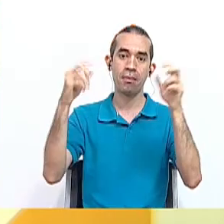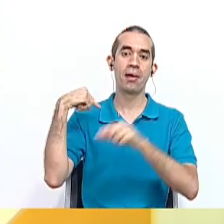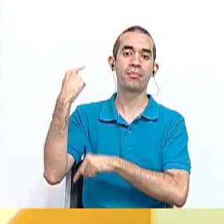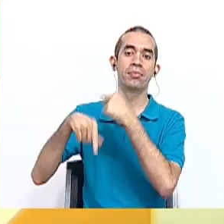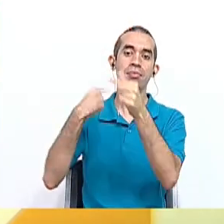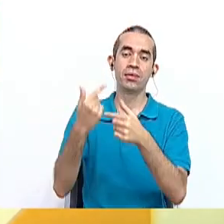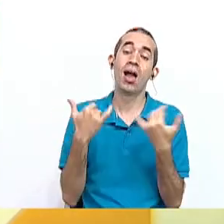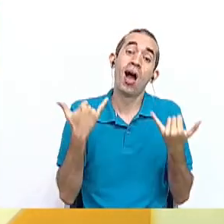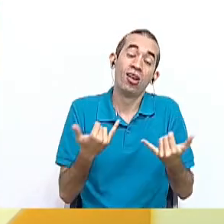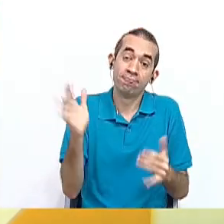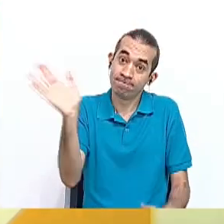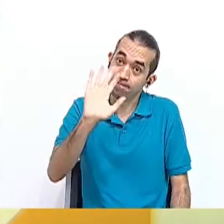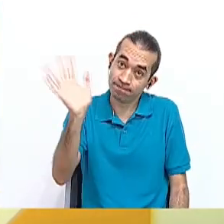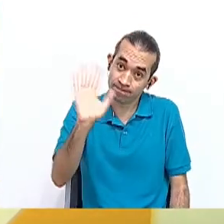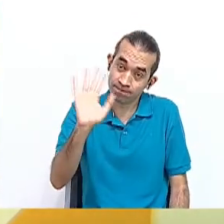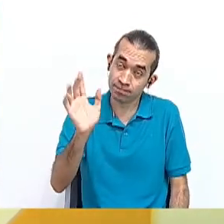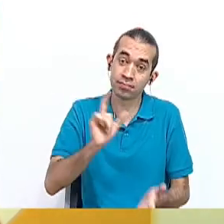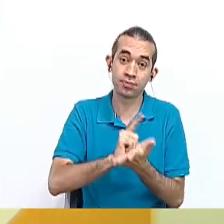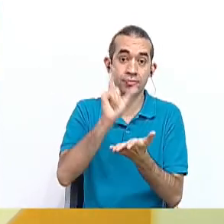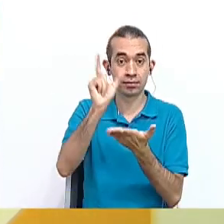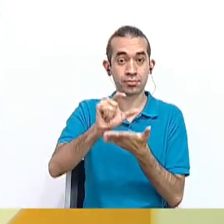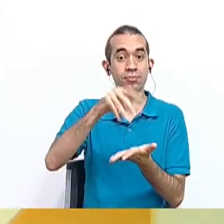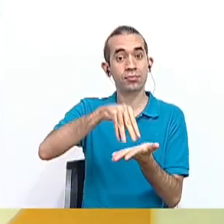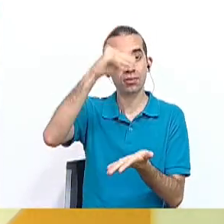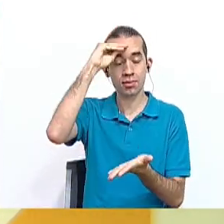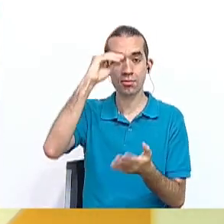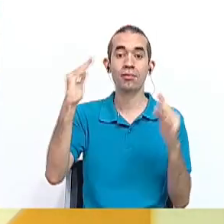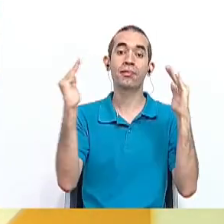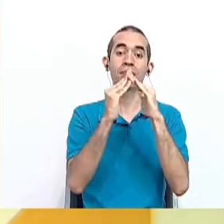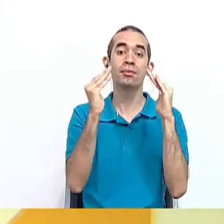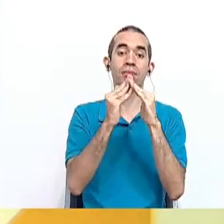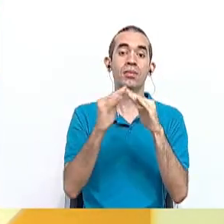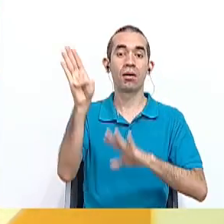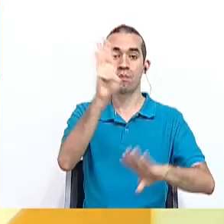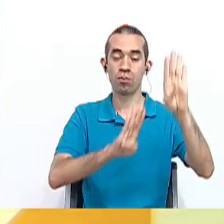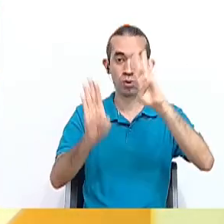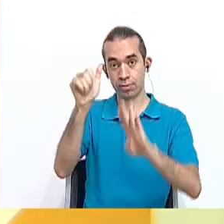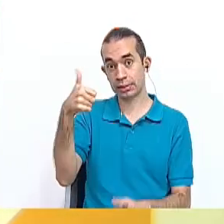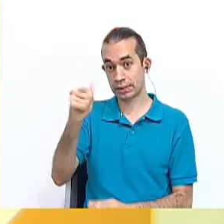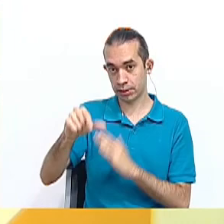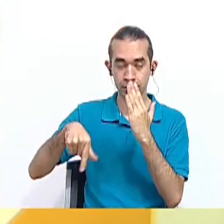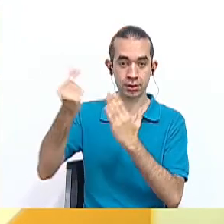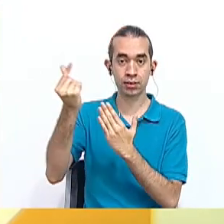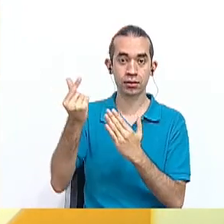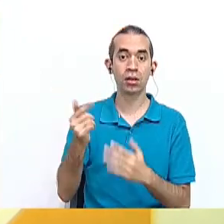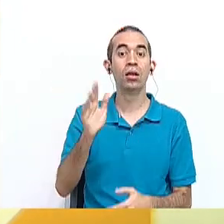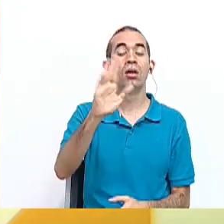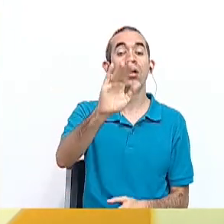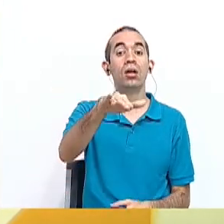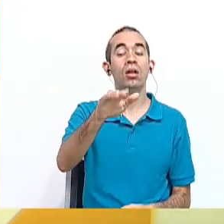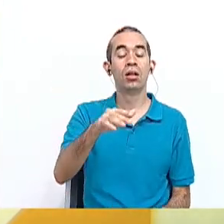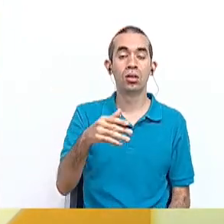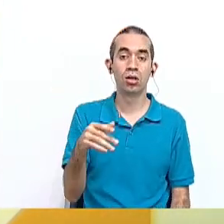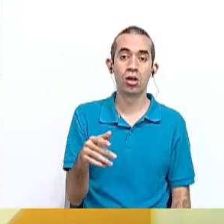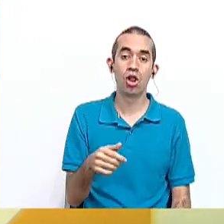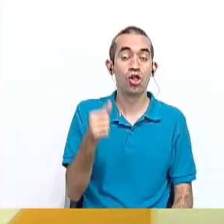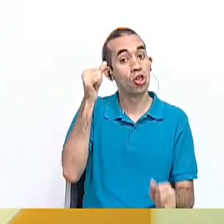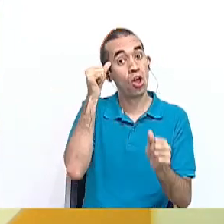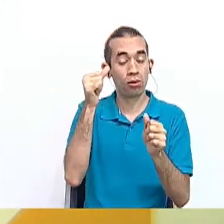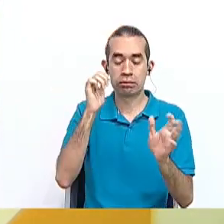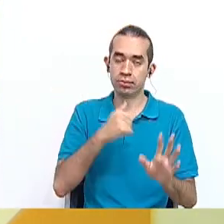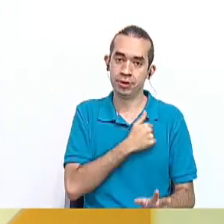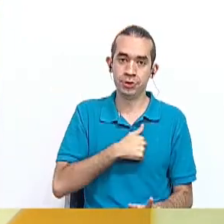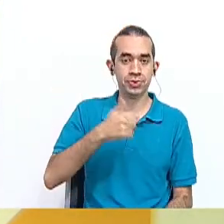Nos despedimos de esta lección de Aprendo en Casa de Biología de décimo. No olviden,